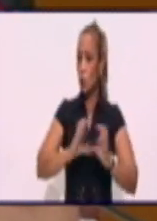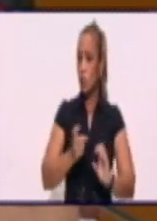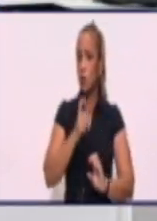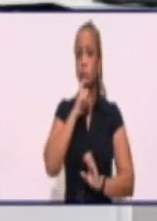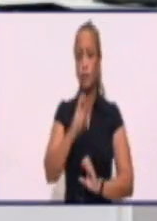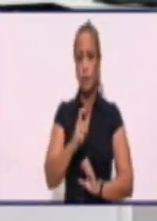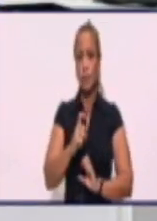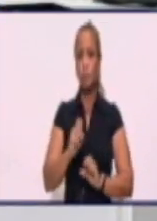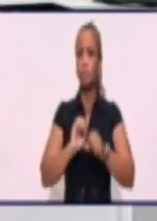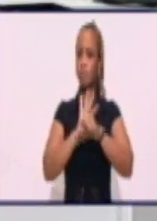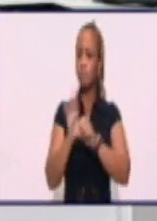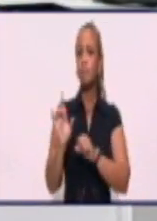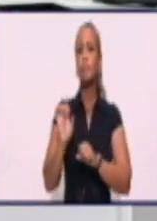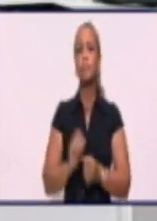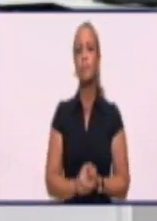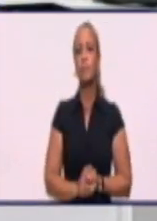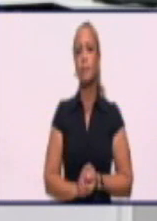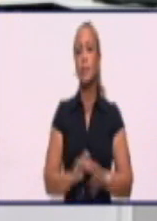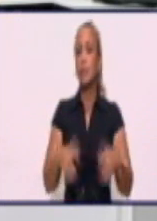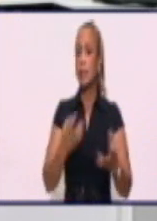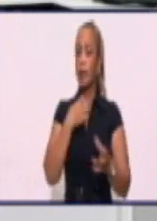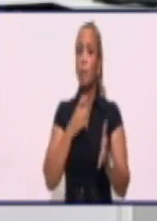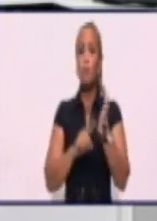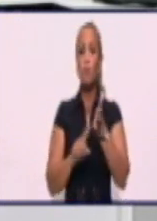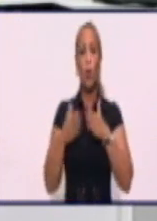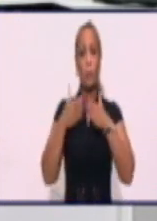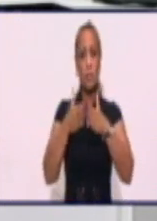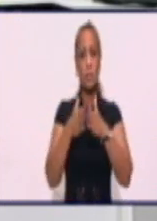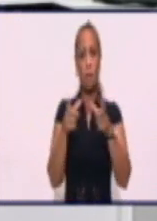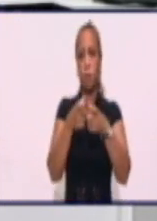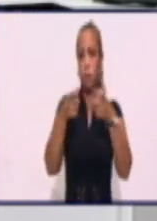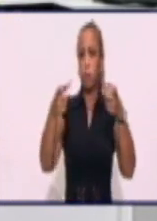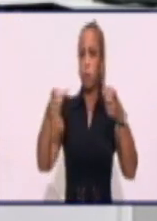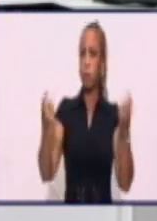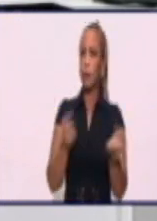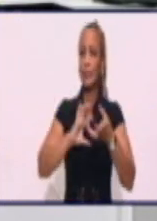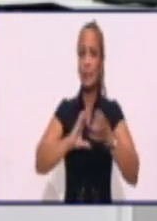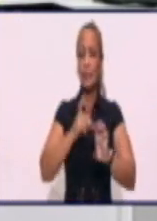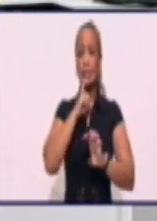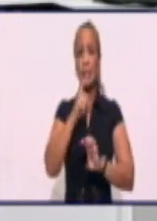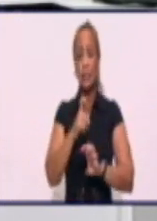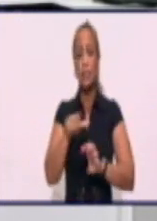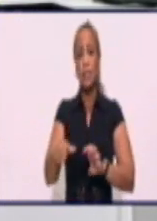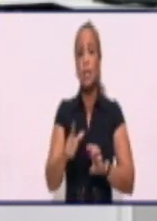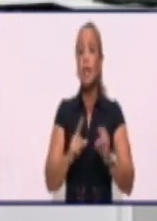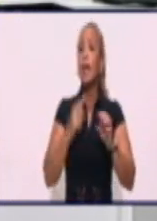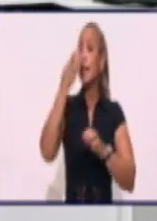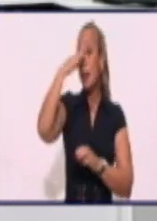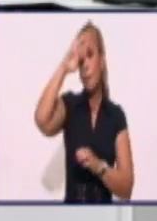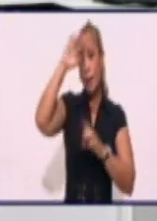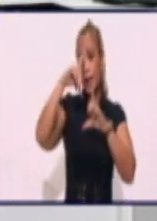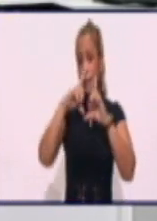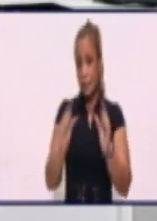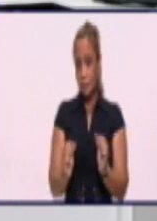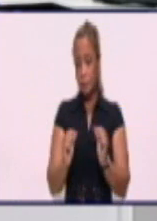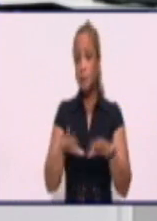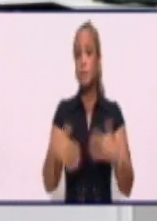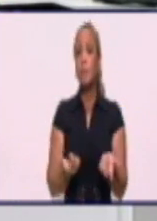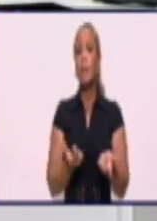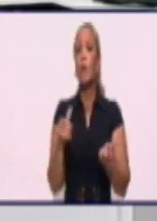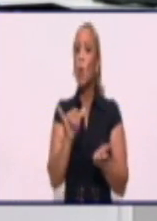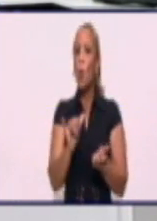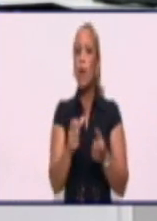epidemiológicamente, la situación que presenta la provincia catalogada de alta complejidad en el país. Seguimos con una cifra importante,